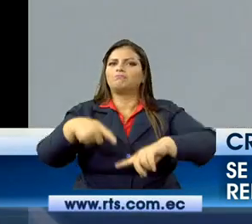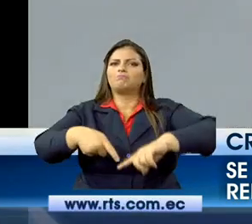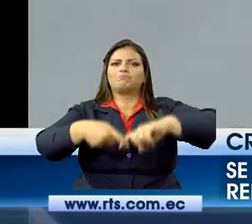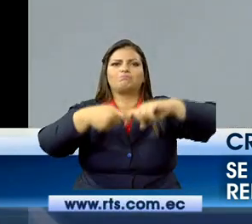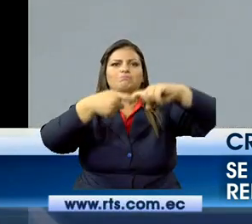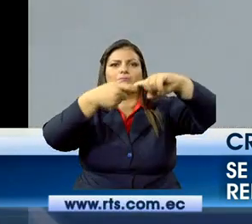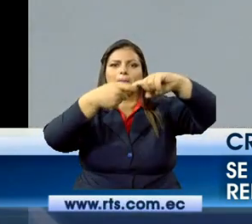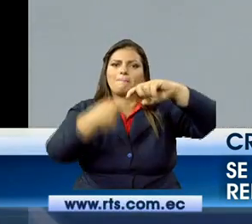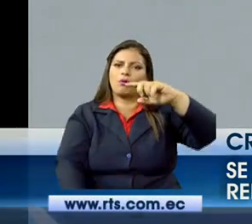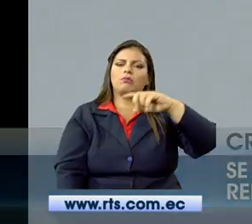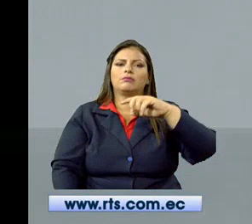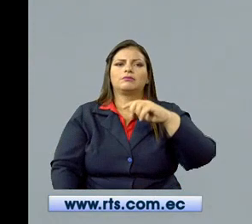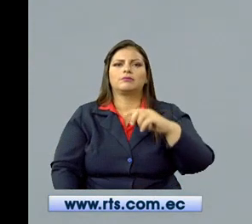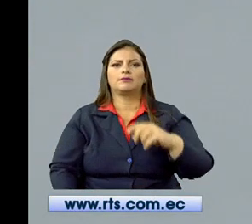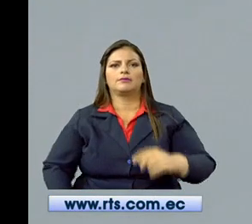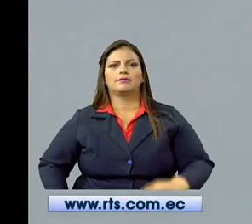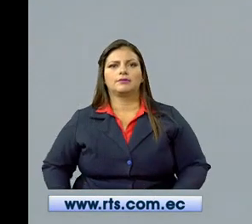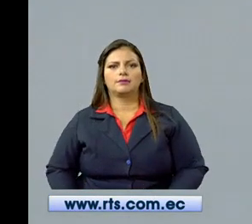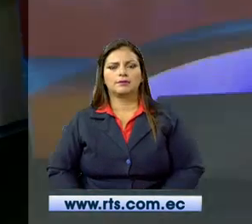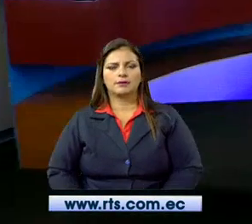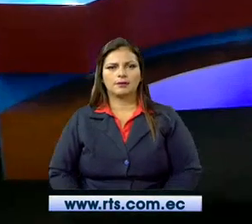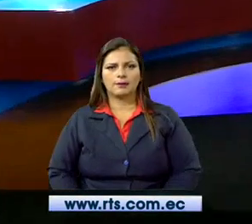informó Julio César Saón.